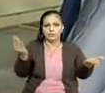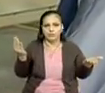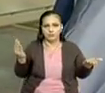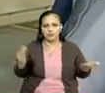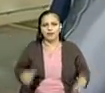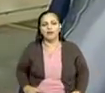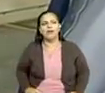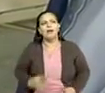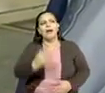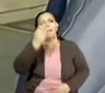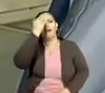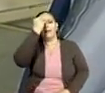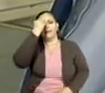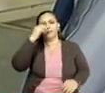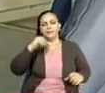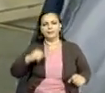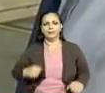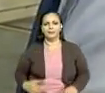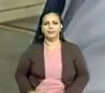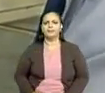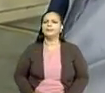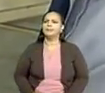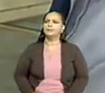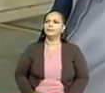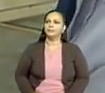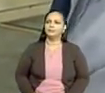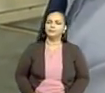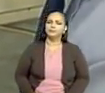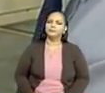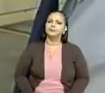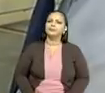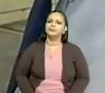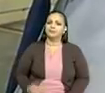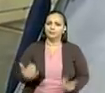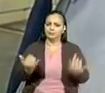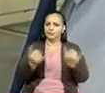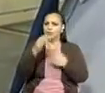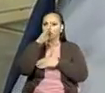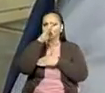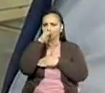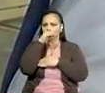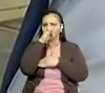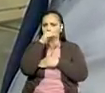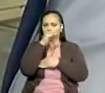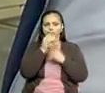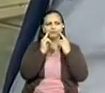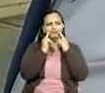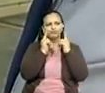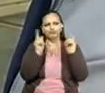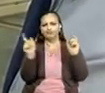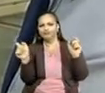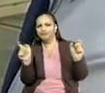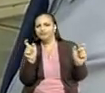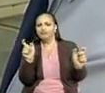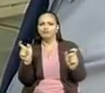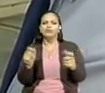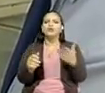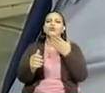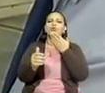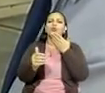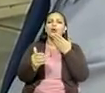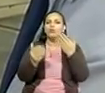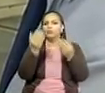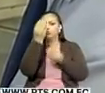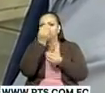estimado. Detállanos un poco ese operativo, esa presencia de los uniformados acá para educar un poco a los conductores